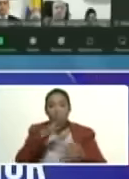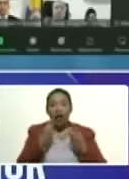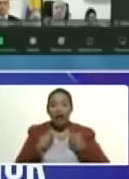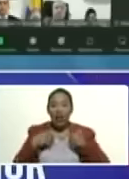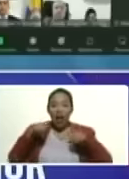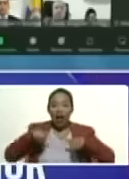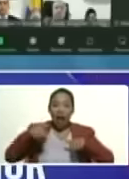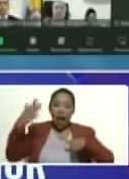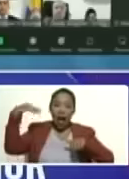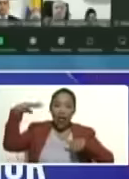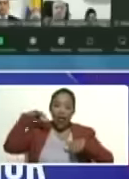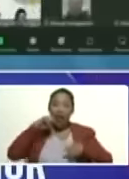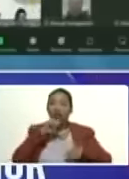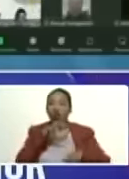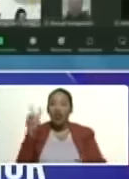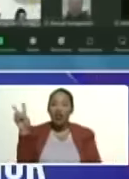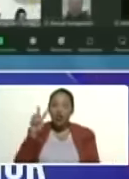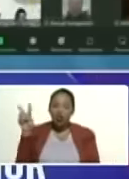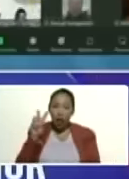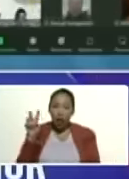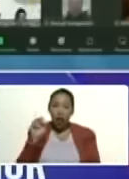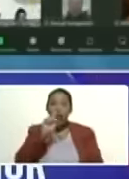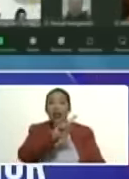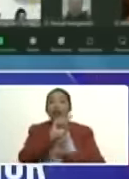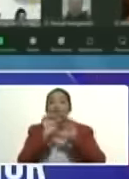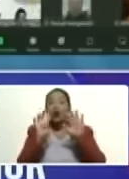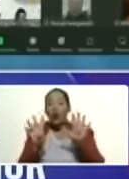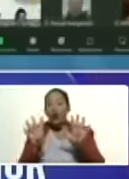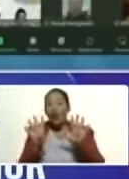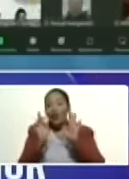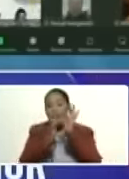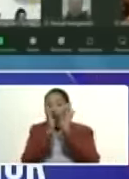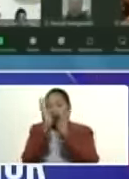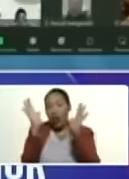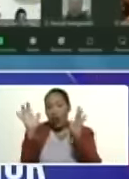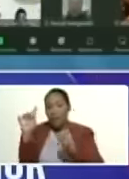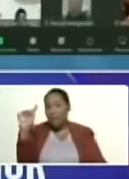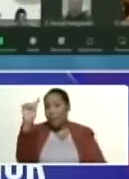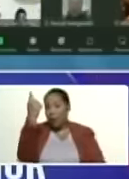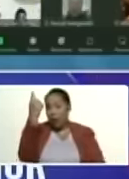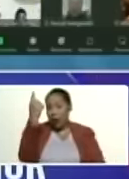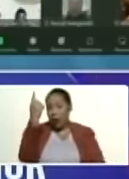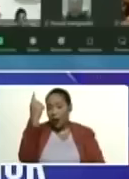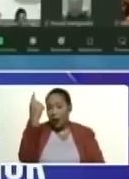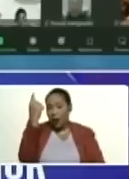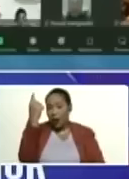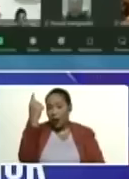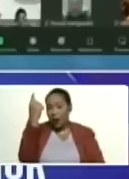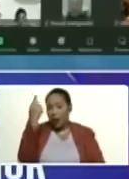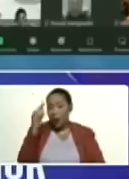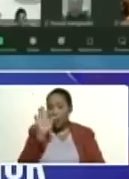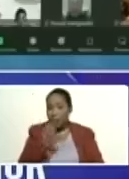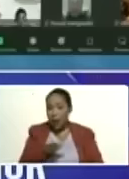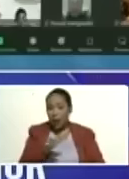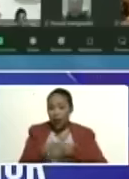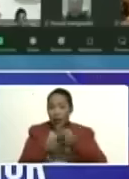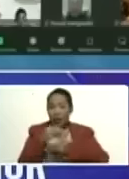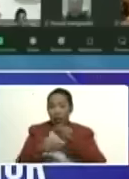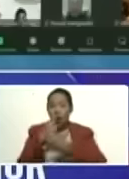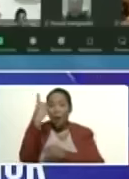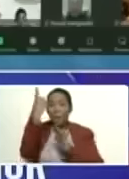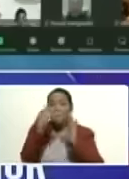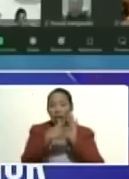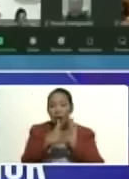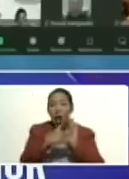provincias de Venezuela. 19 de abril, primer paso, 1810, donde